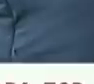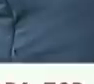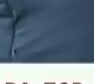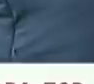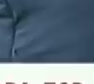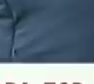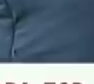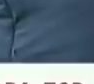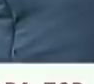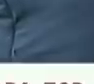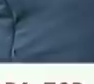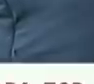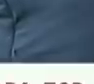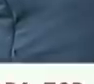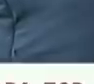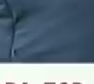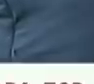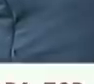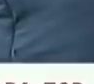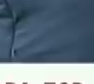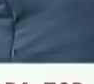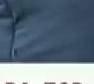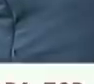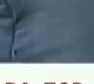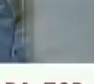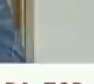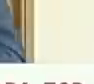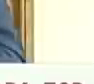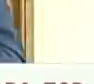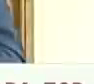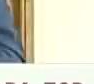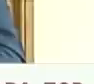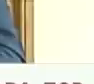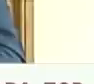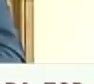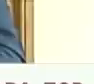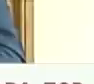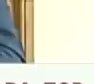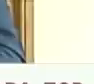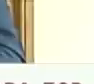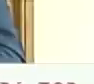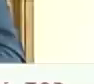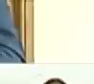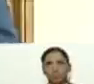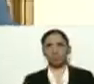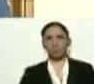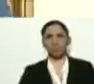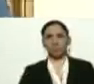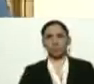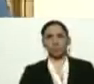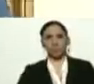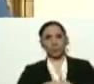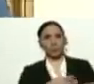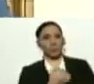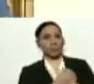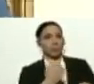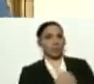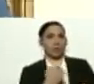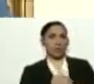Peter David, canciller y ministro del Trabajo de nuestra hermana